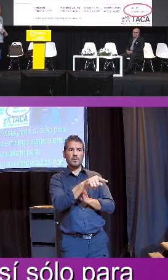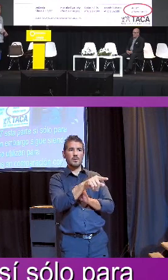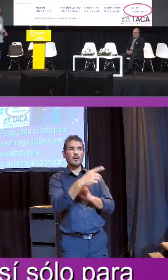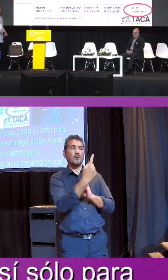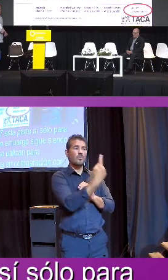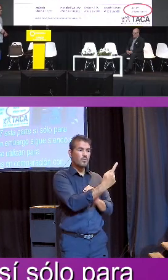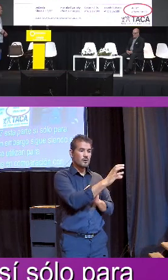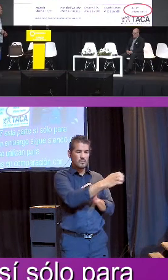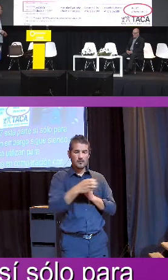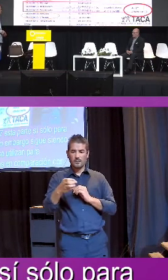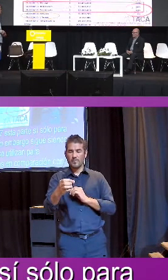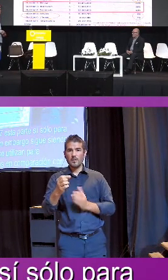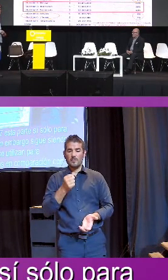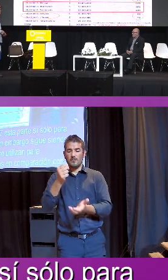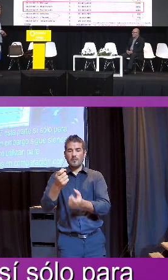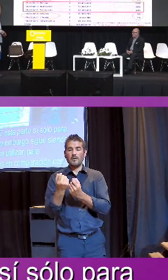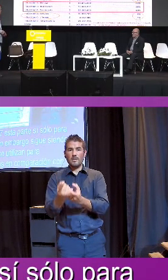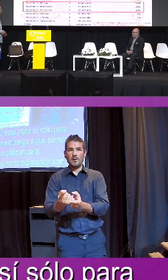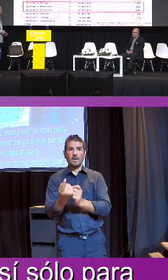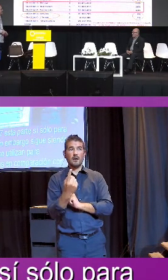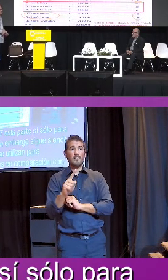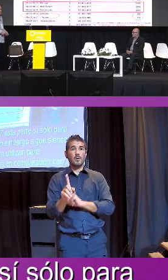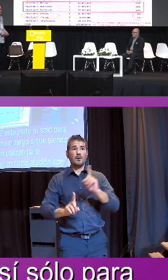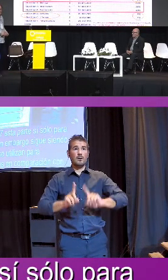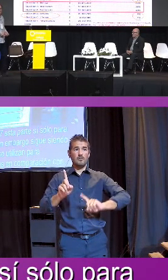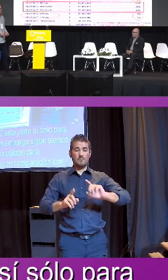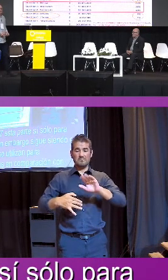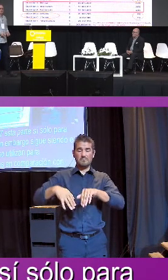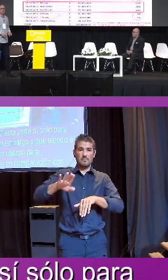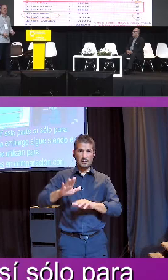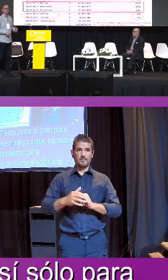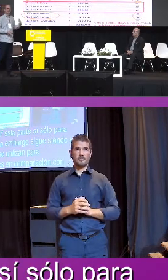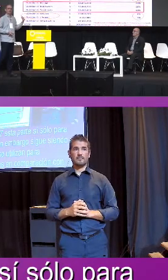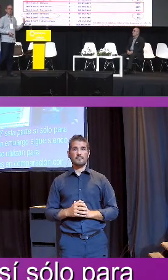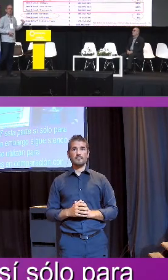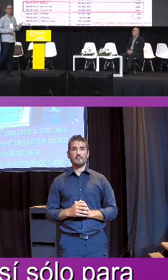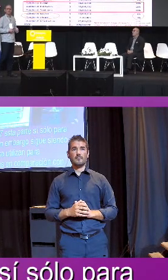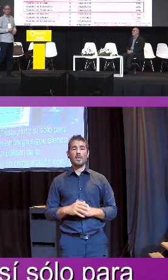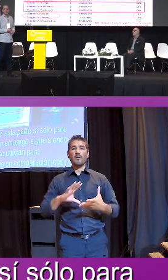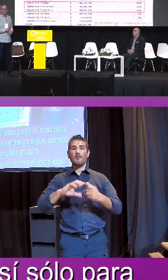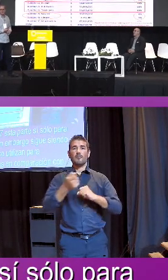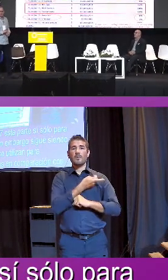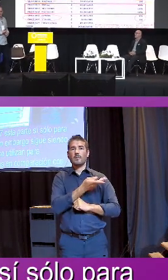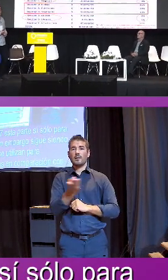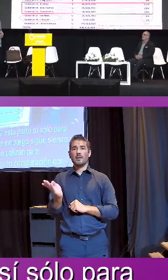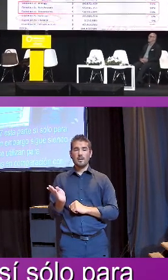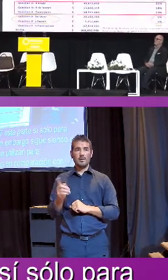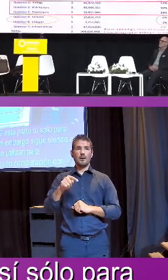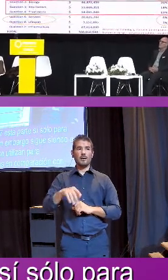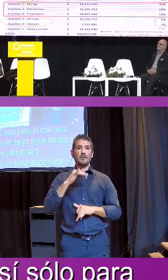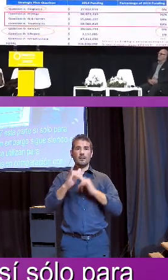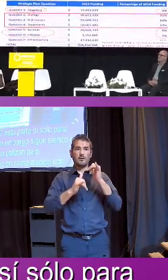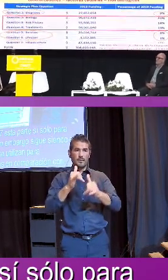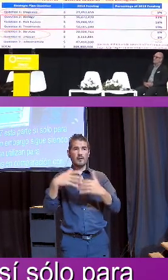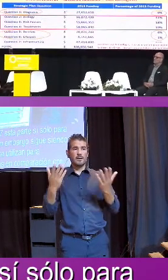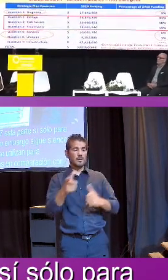más recursos en investigación con menos prevalencia, pero también lo que les decía, en general estas instituciones se dedican a